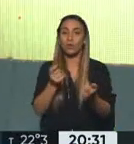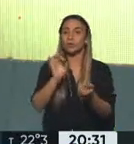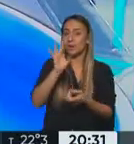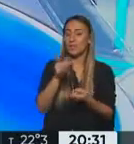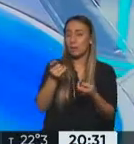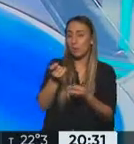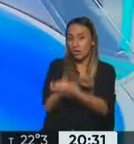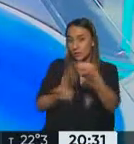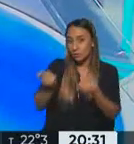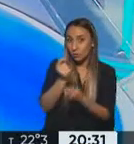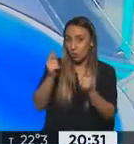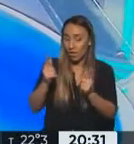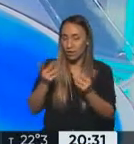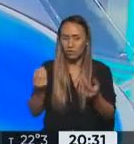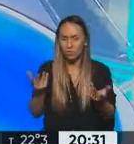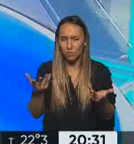regulado.